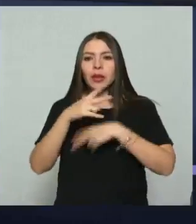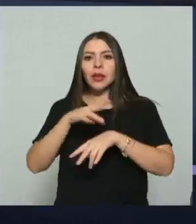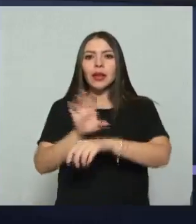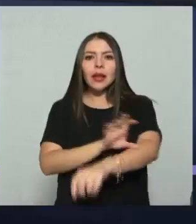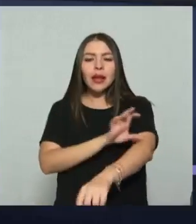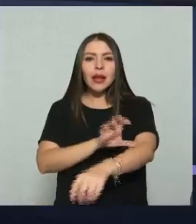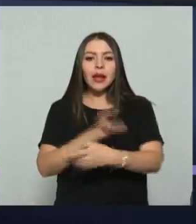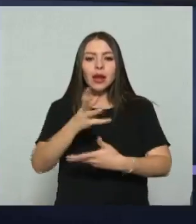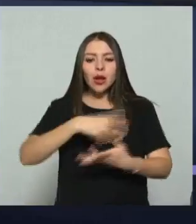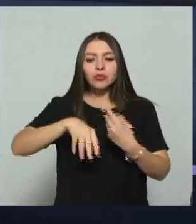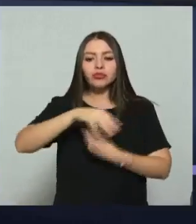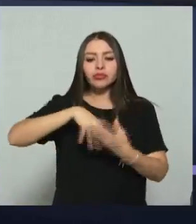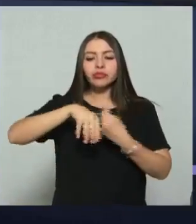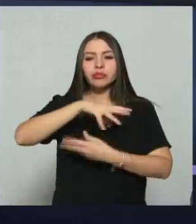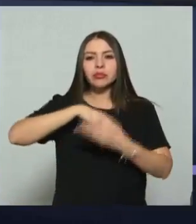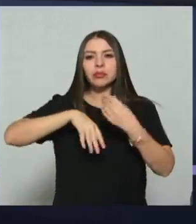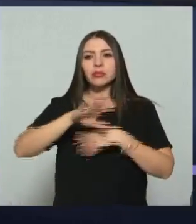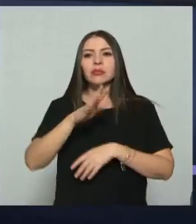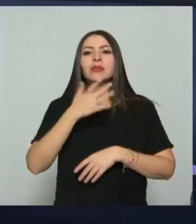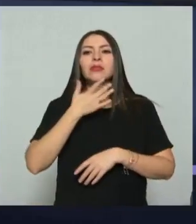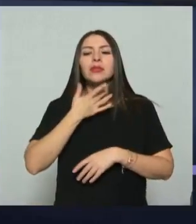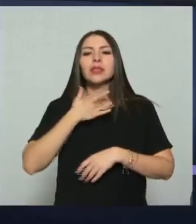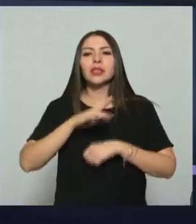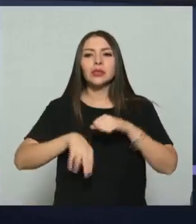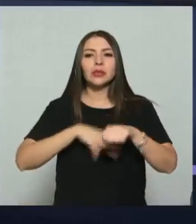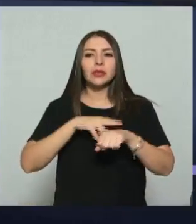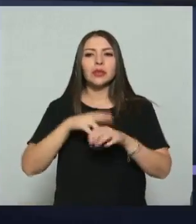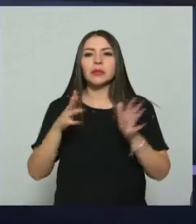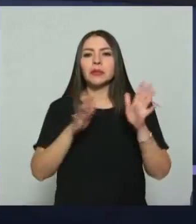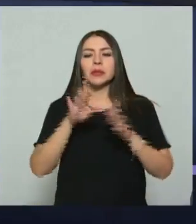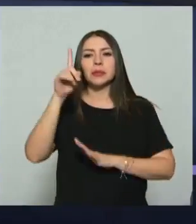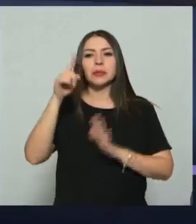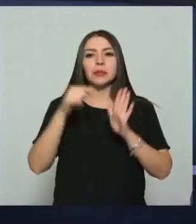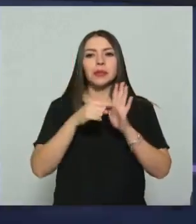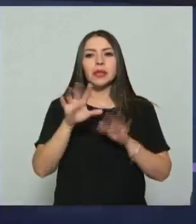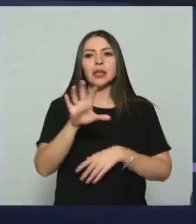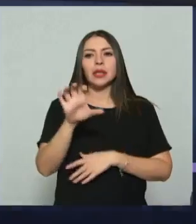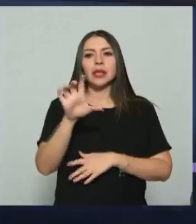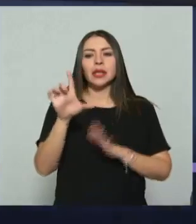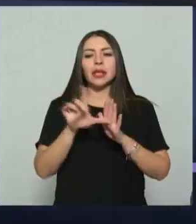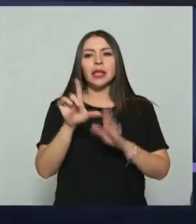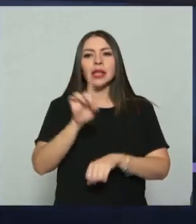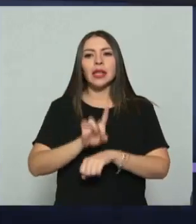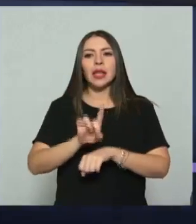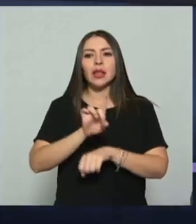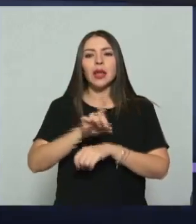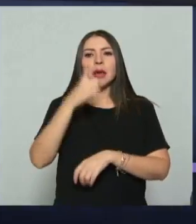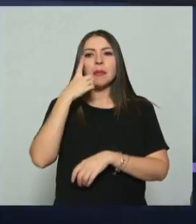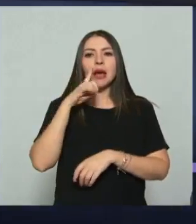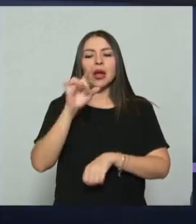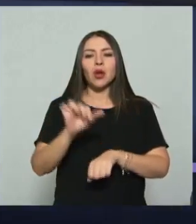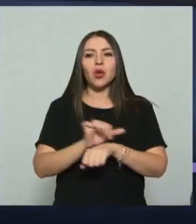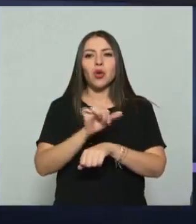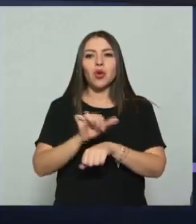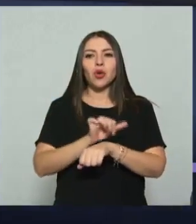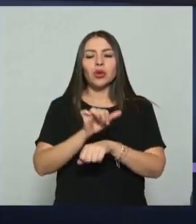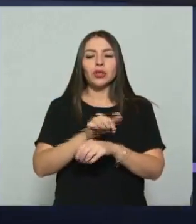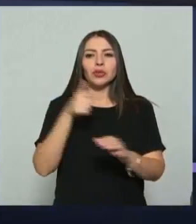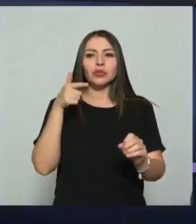producir el biodiesel alrededor de 1.500 litros diarios para la flota vehicular y